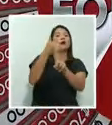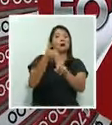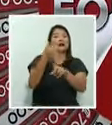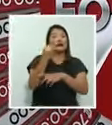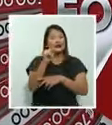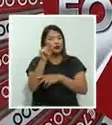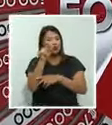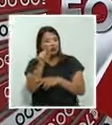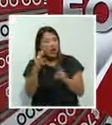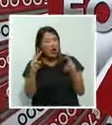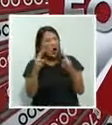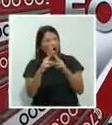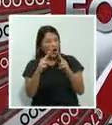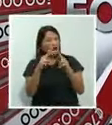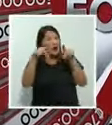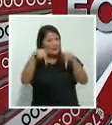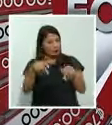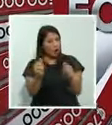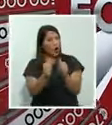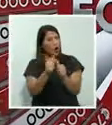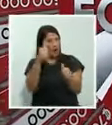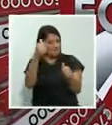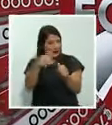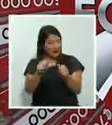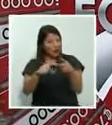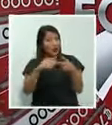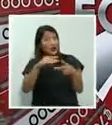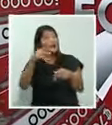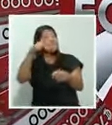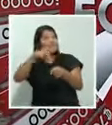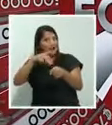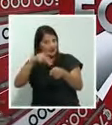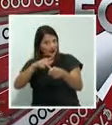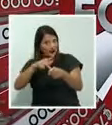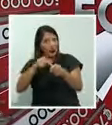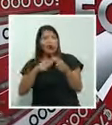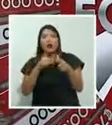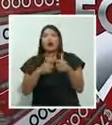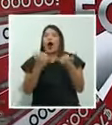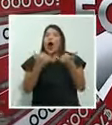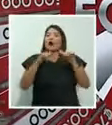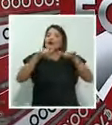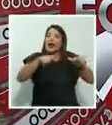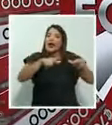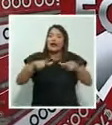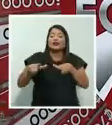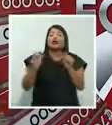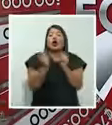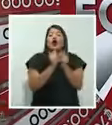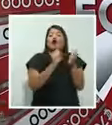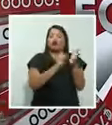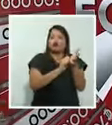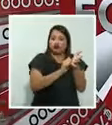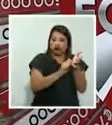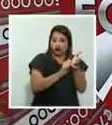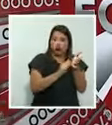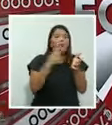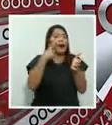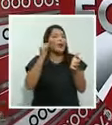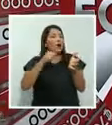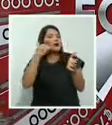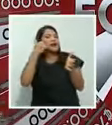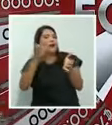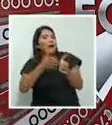con esos apellidos y que haya activado para la llamada telefónica en este momento tiene que estarse preparando con sus raspas en mano para poder